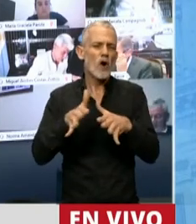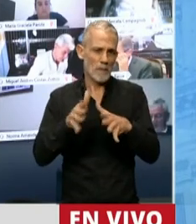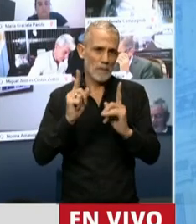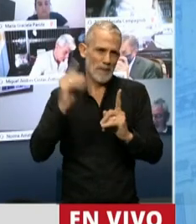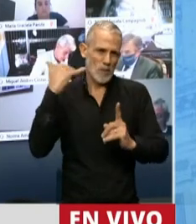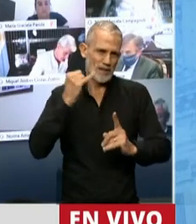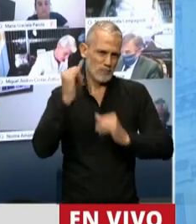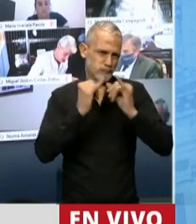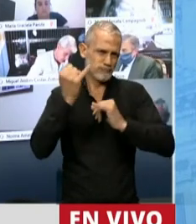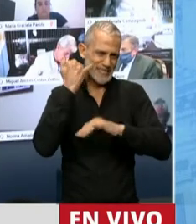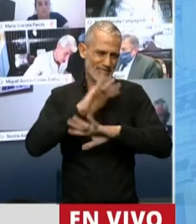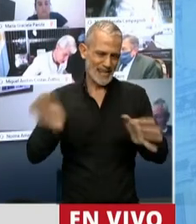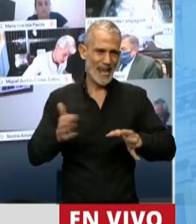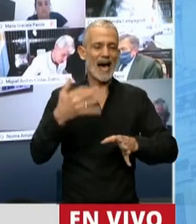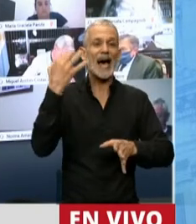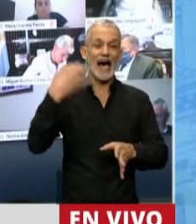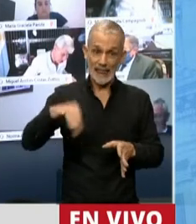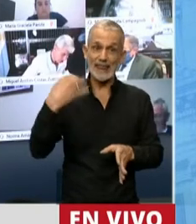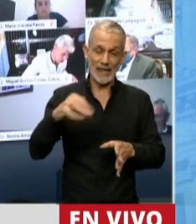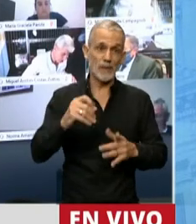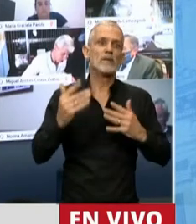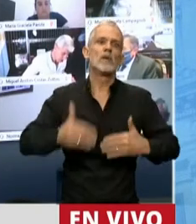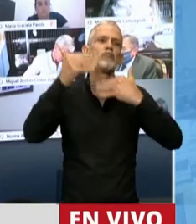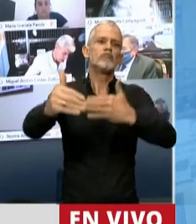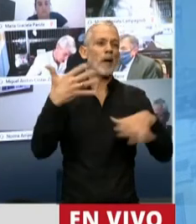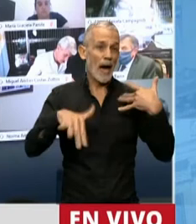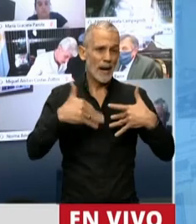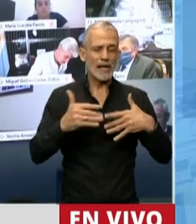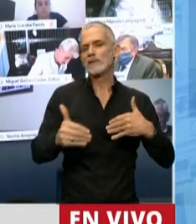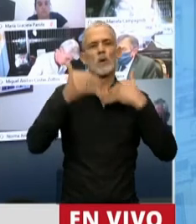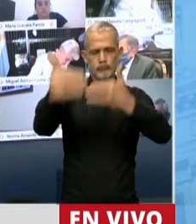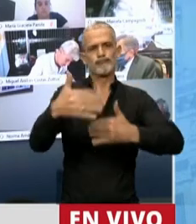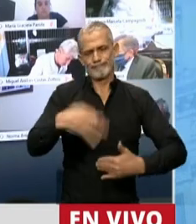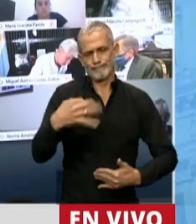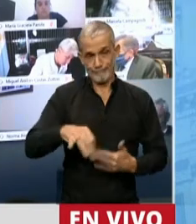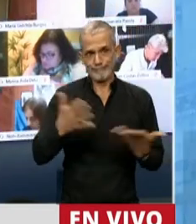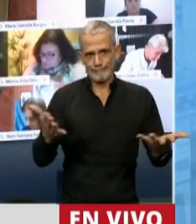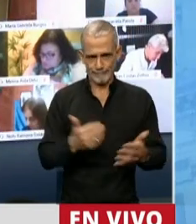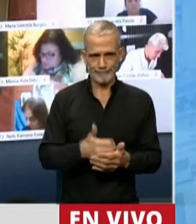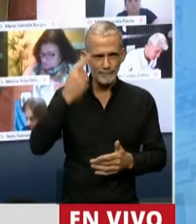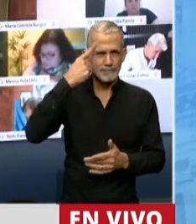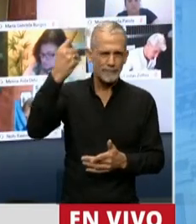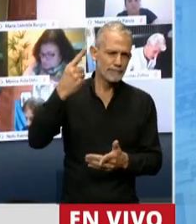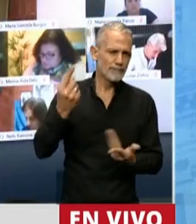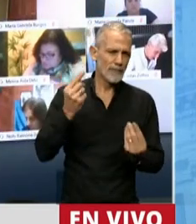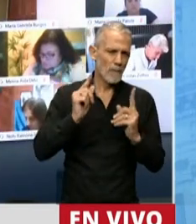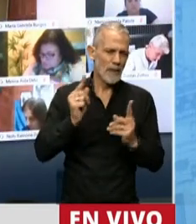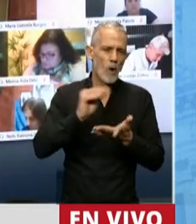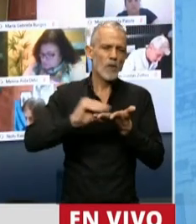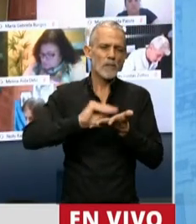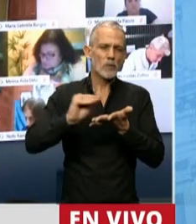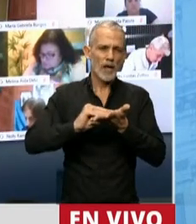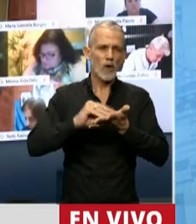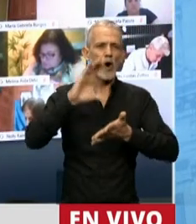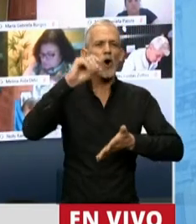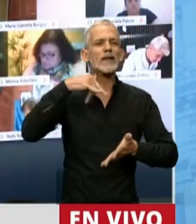acá, amerita la prórroga de esta emergencia. Tomando el concepto de lo que planteó el